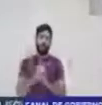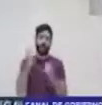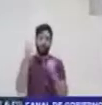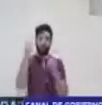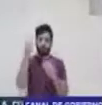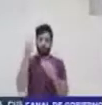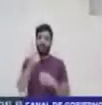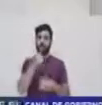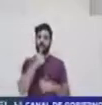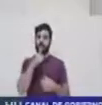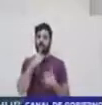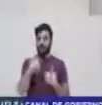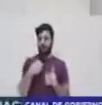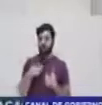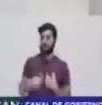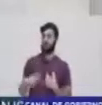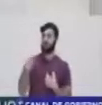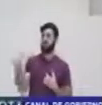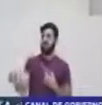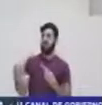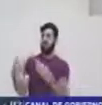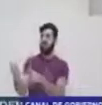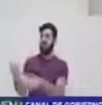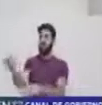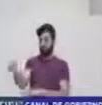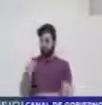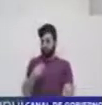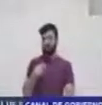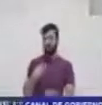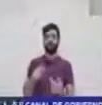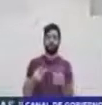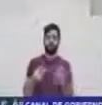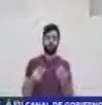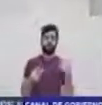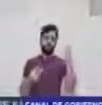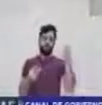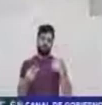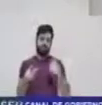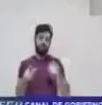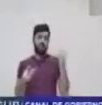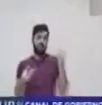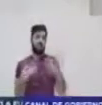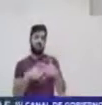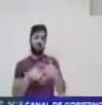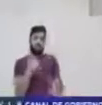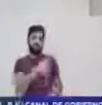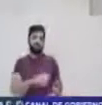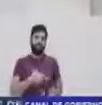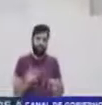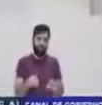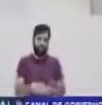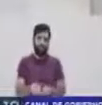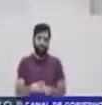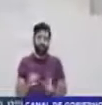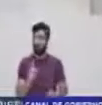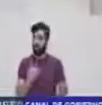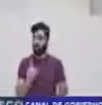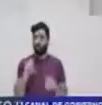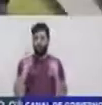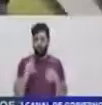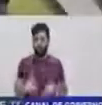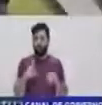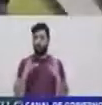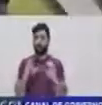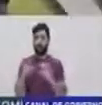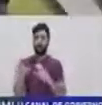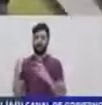ética, debe haber una ética empresarial en cuanto a lo virtual, de no vender las bases de datos y de no proporcionar información que es propia